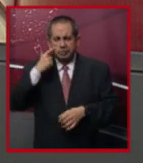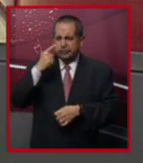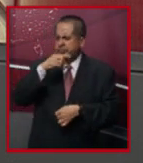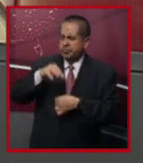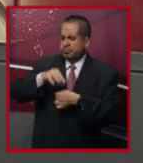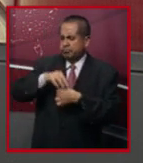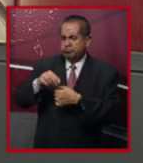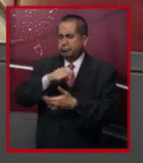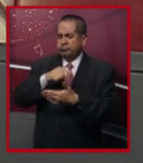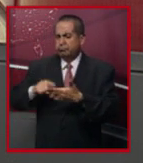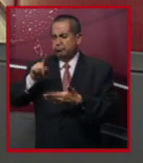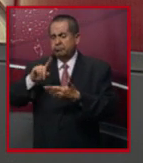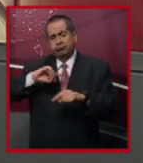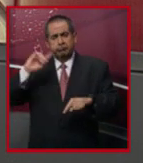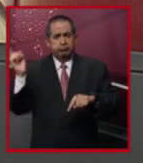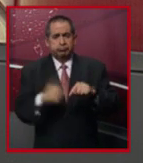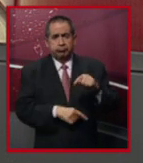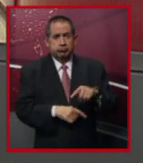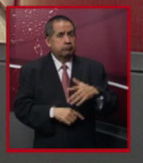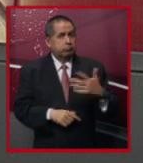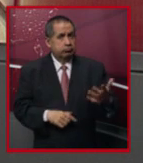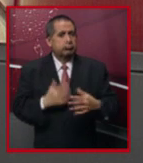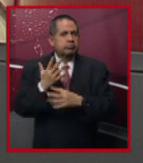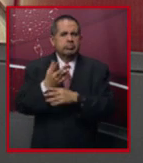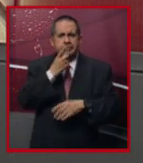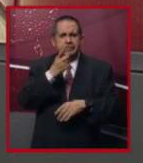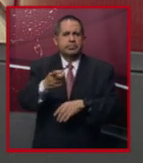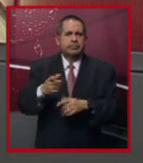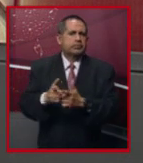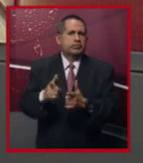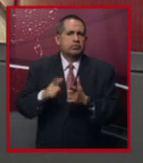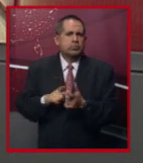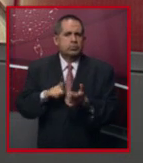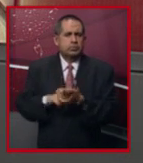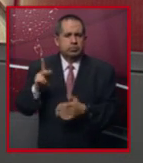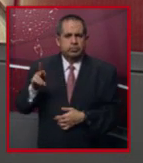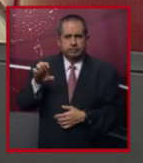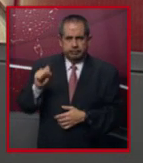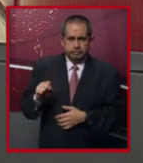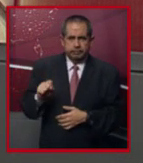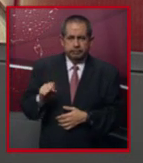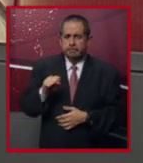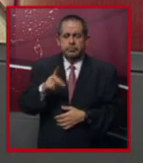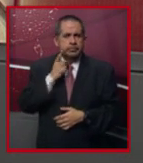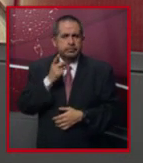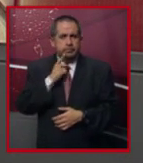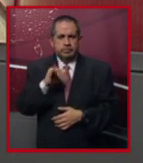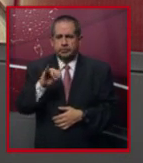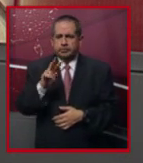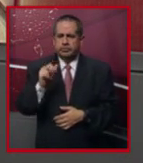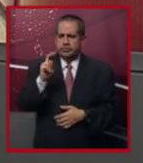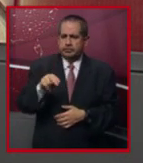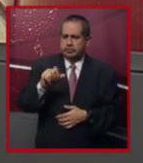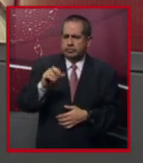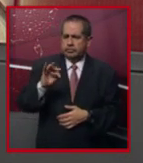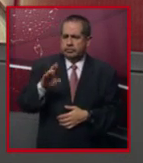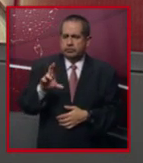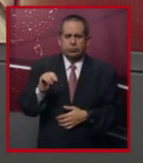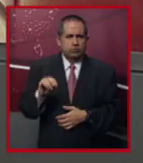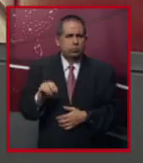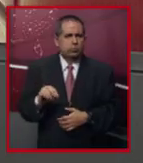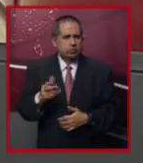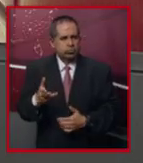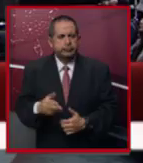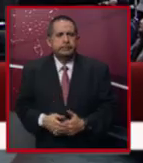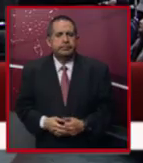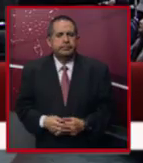de su función pública. Esto lo aseveró el partido Encuentro Social, el diputado Iván Arturo Pérez Negrón.